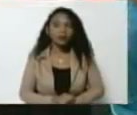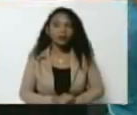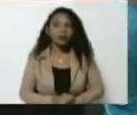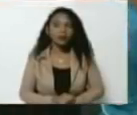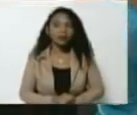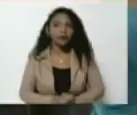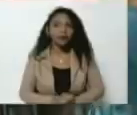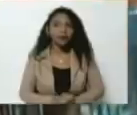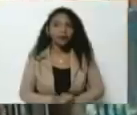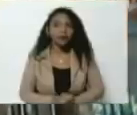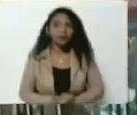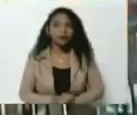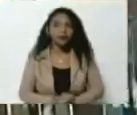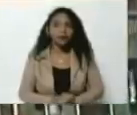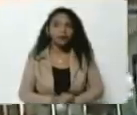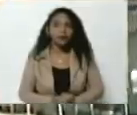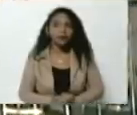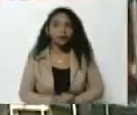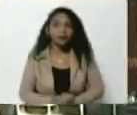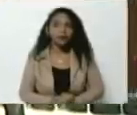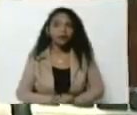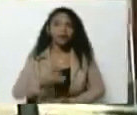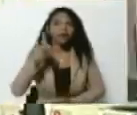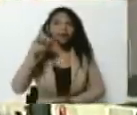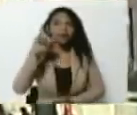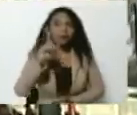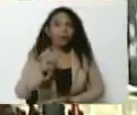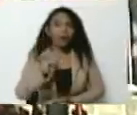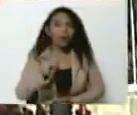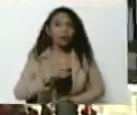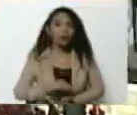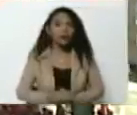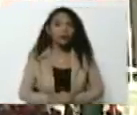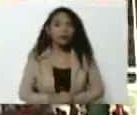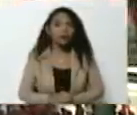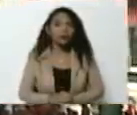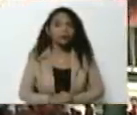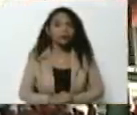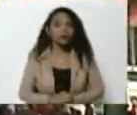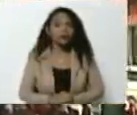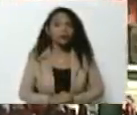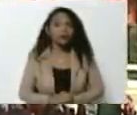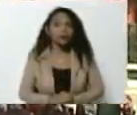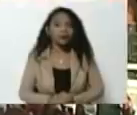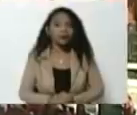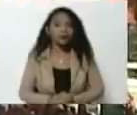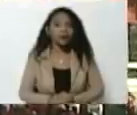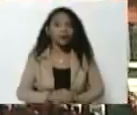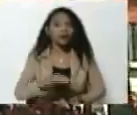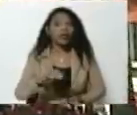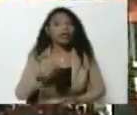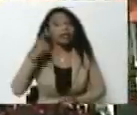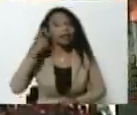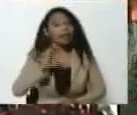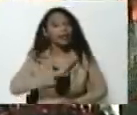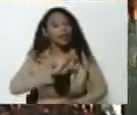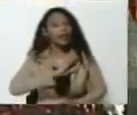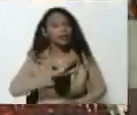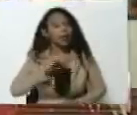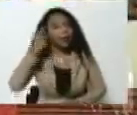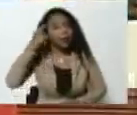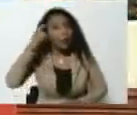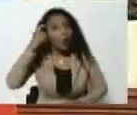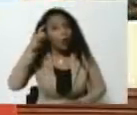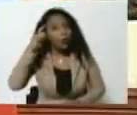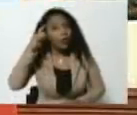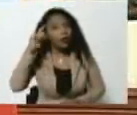Y también Tenemos que recordar